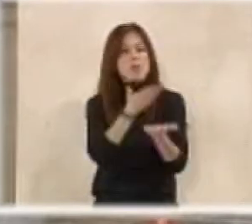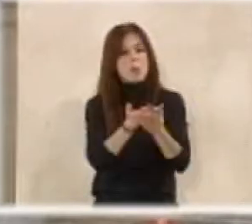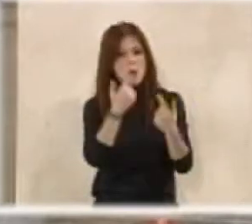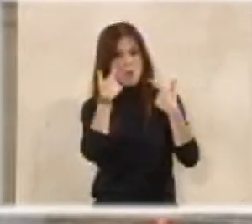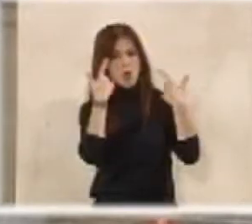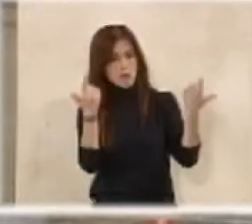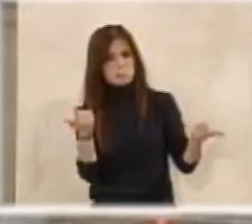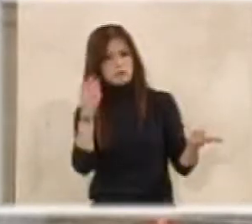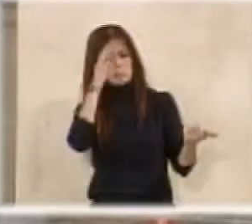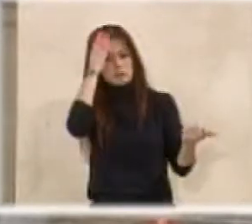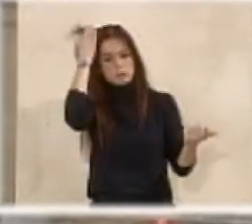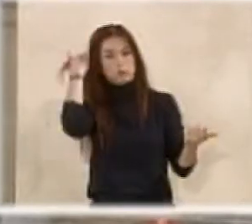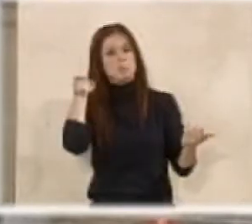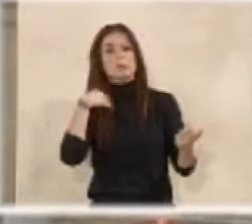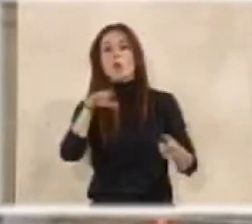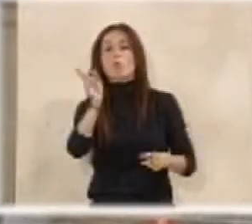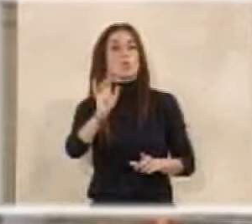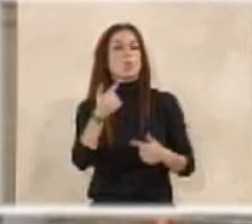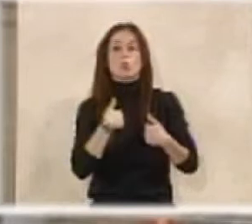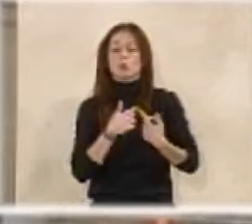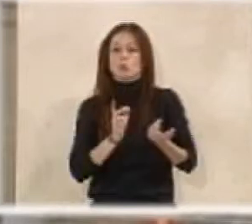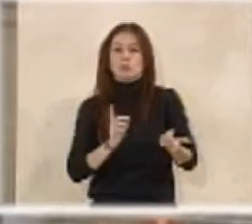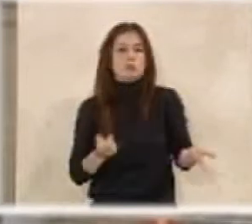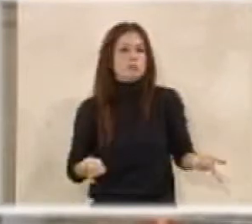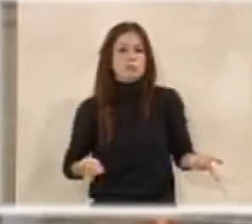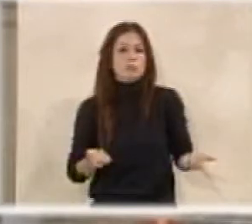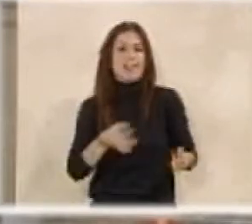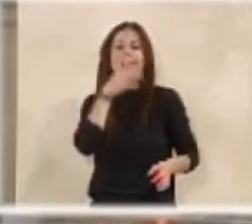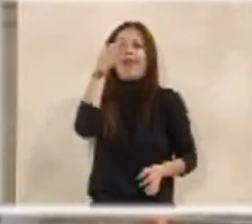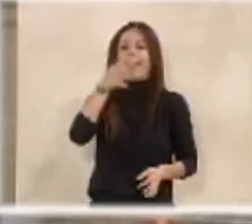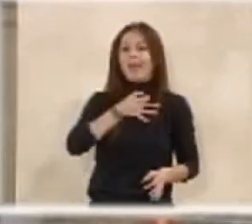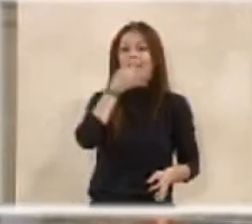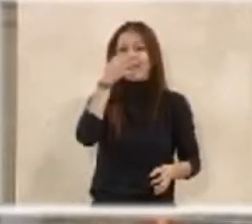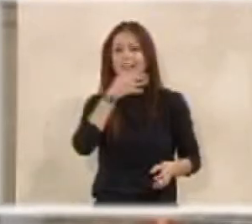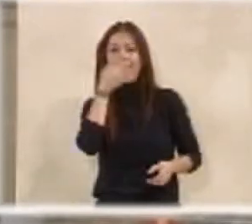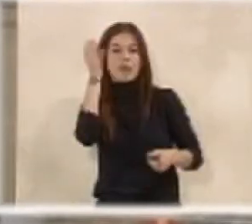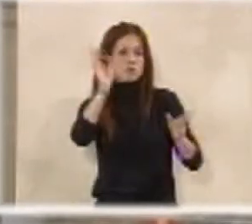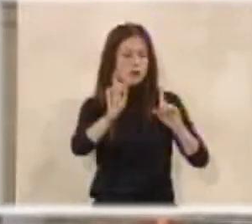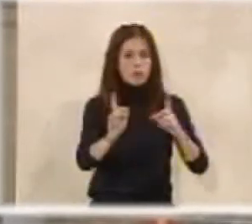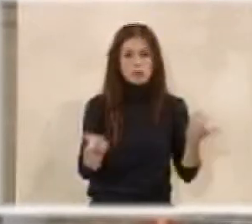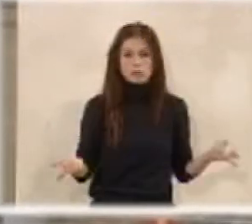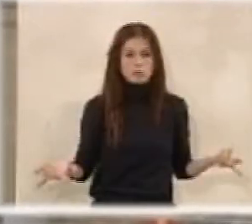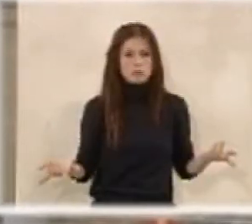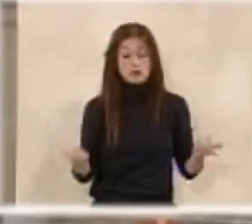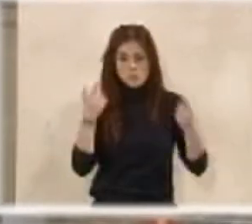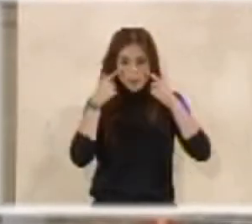ver, yo plantearía esto, pero no voy a ser demagógico, ni voy a estar,